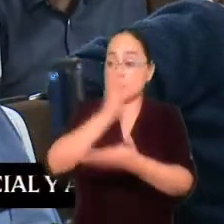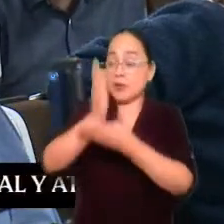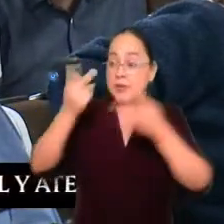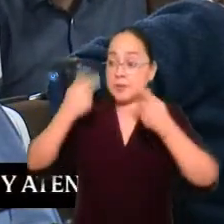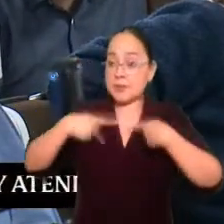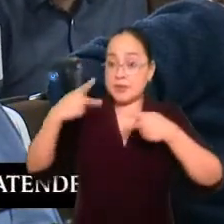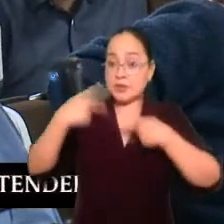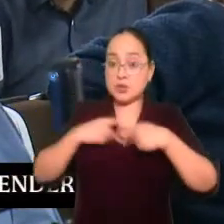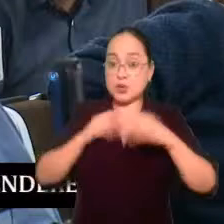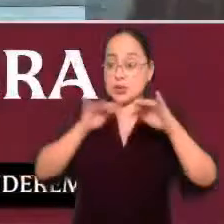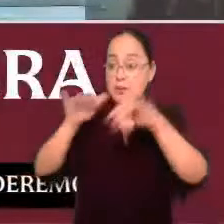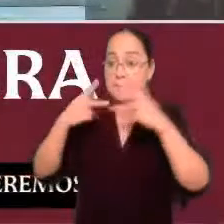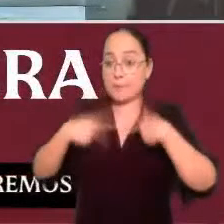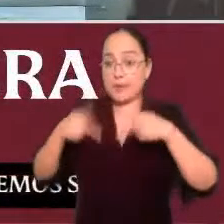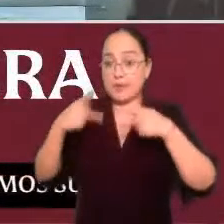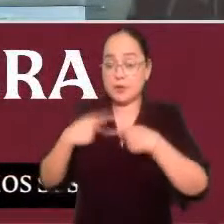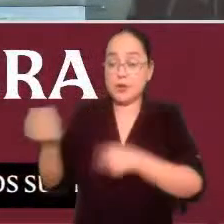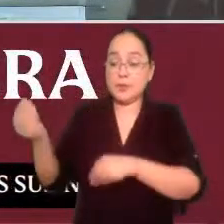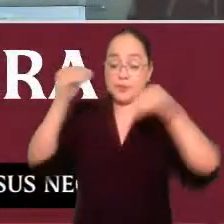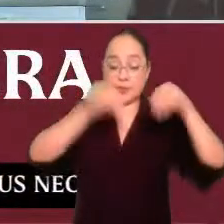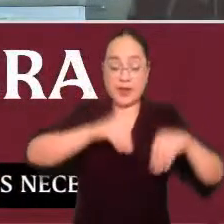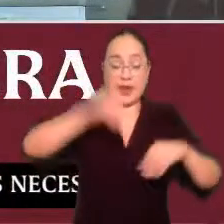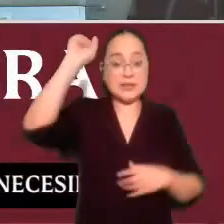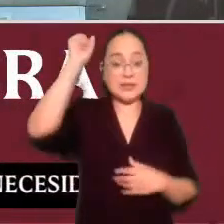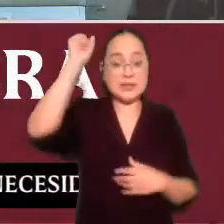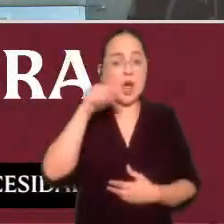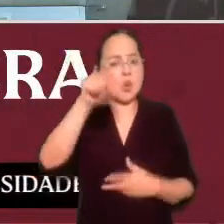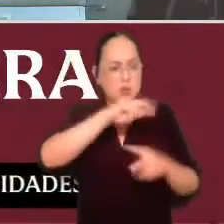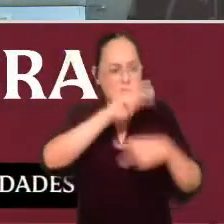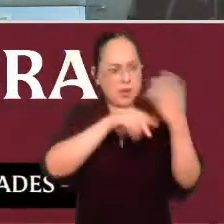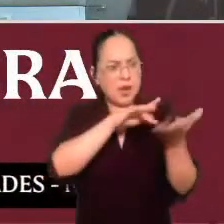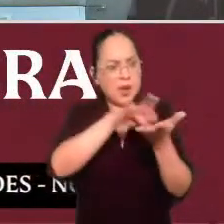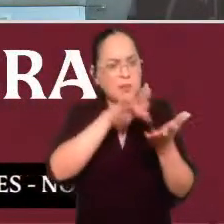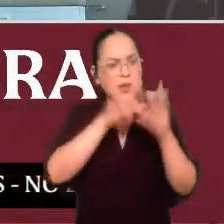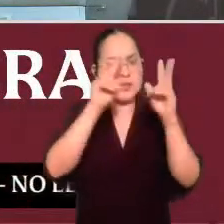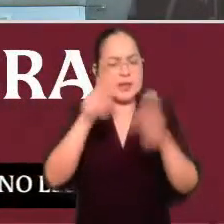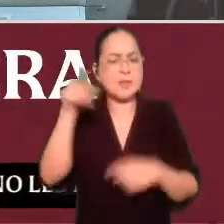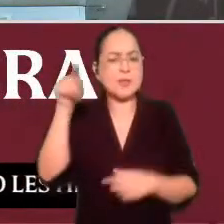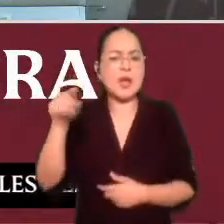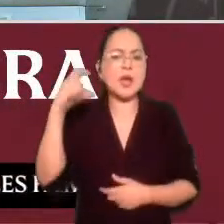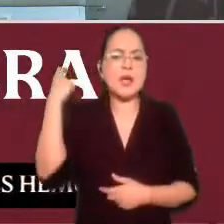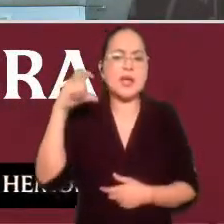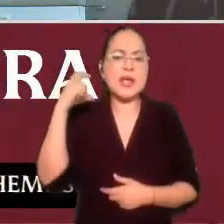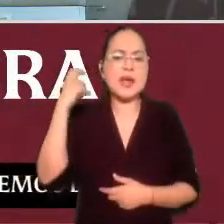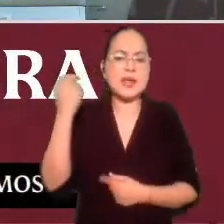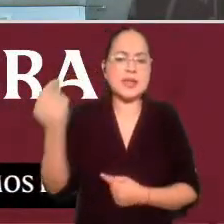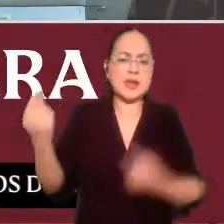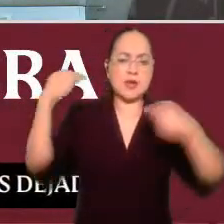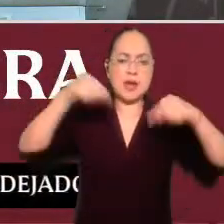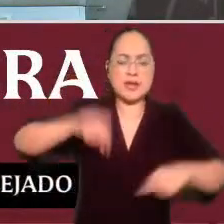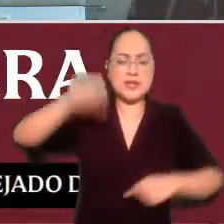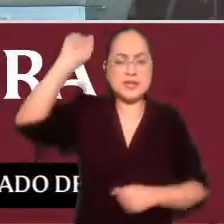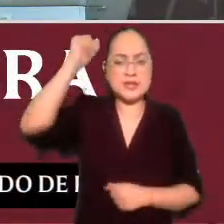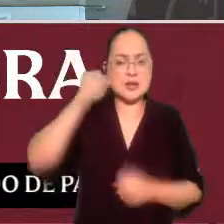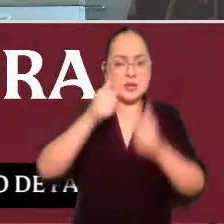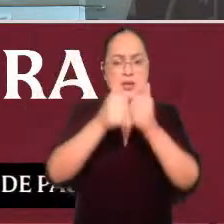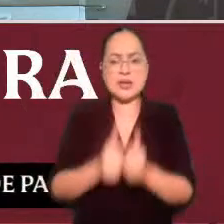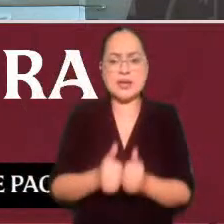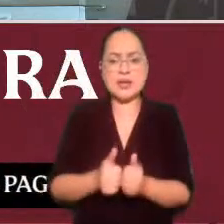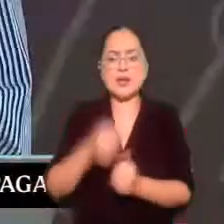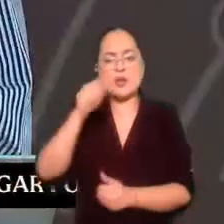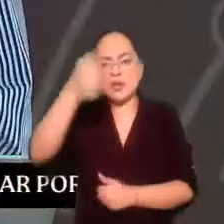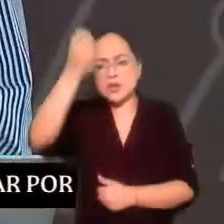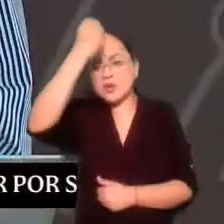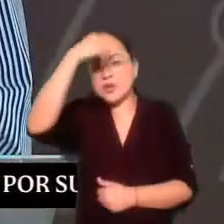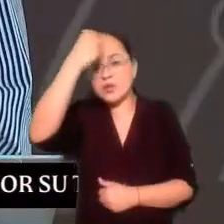Si usted apoyaría esta decisión de que el equipo de primera división pudiera estar aquí instalado en Sinaloa.